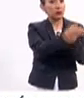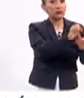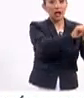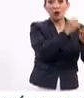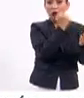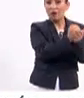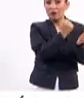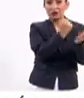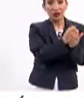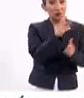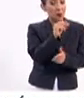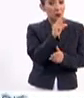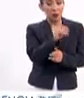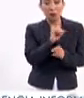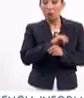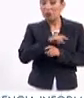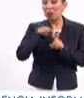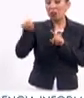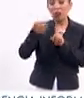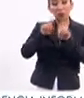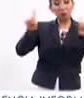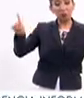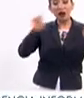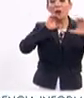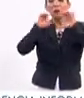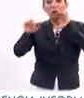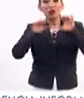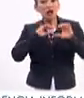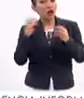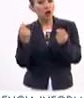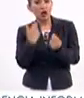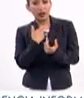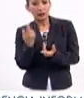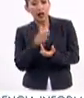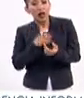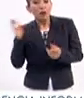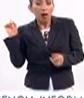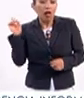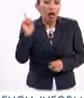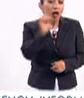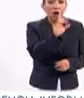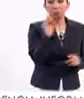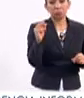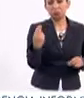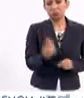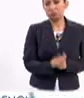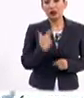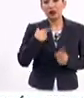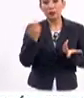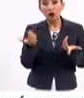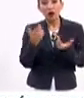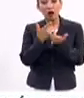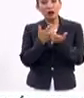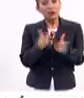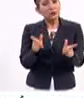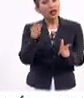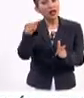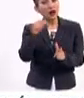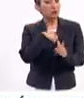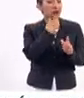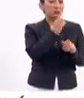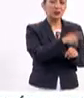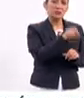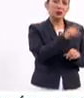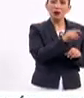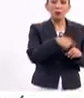mismo lugar que el asesor. Favorecen la comunicación sin la necesidad de traslado físico, rompe los límites de los sistemas